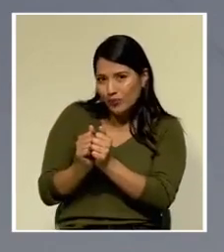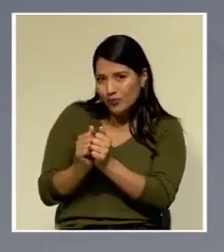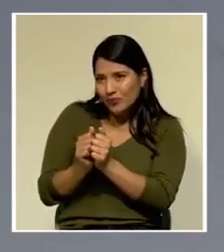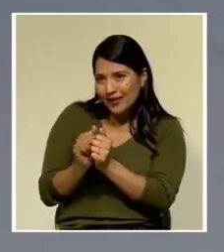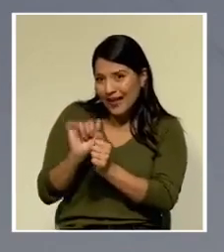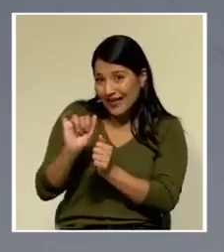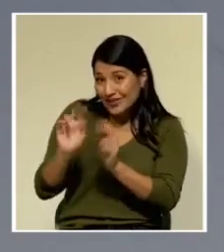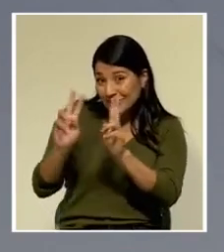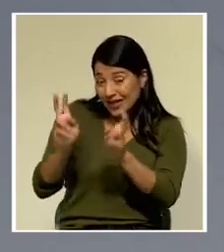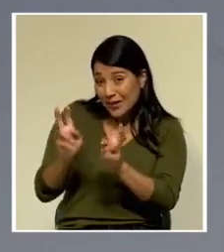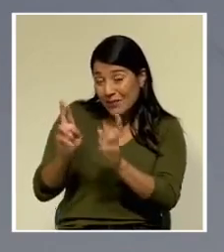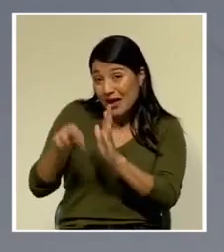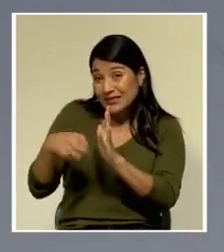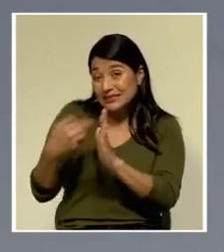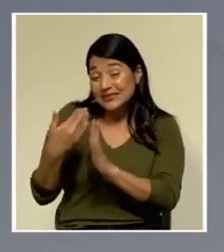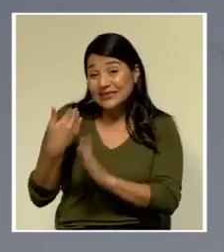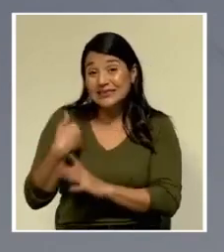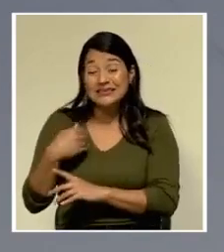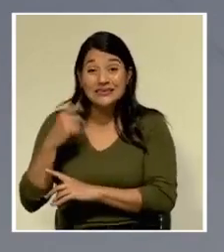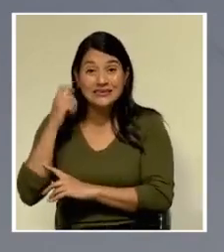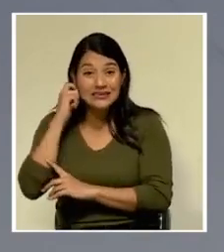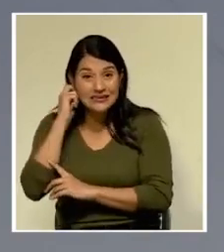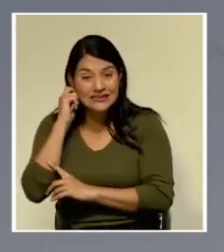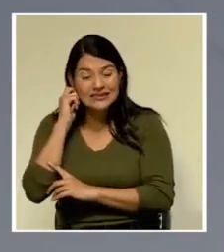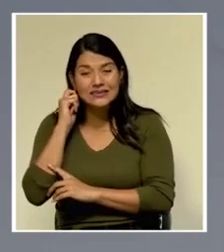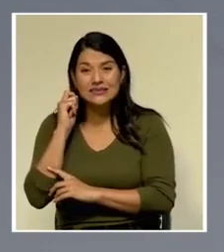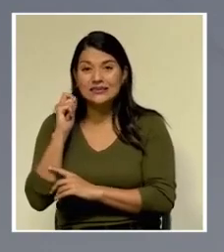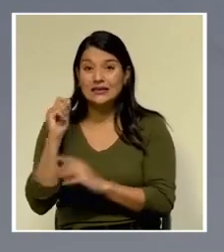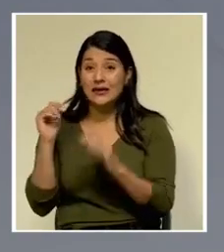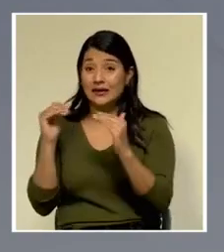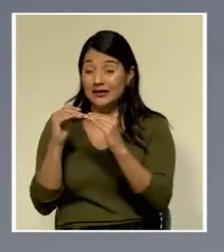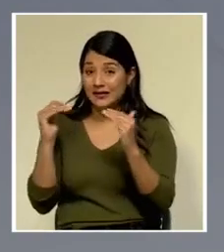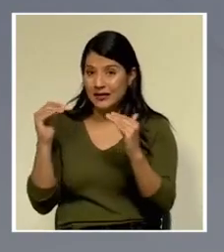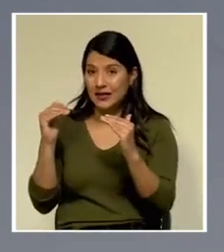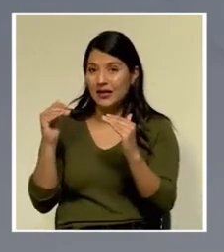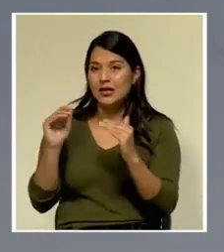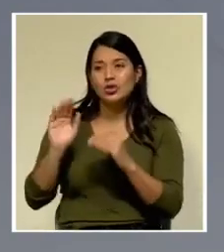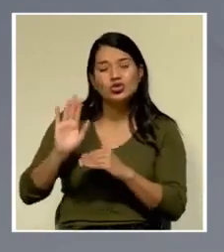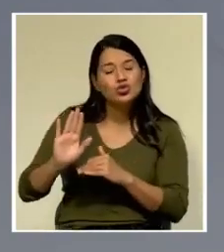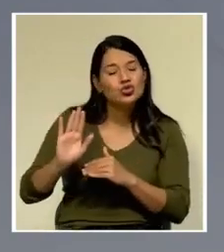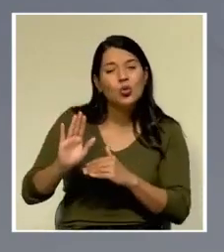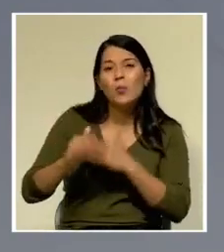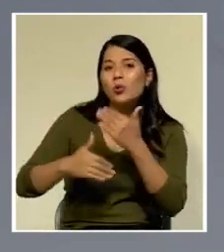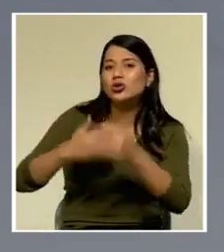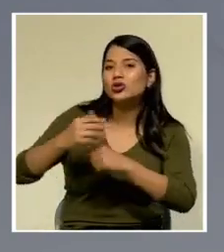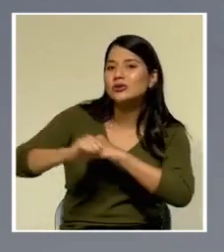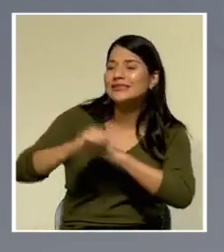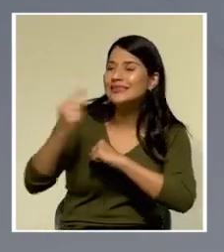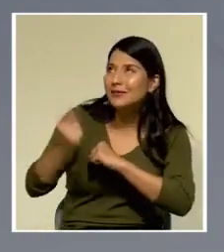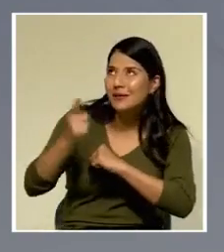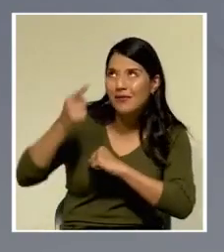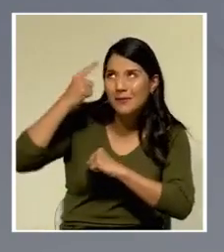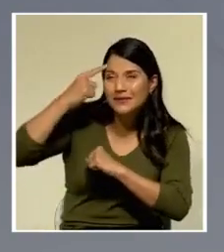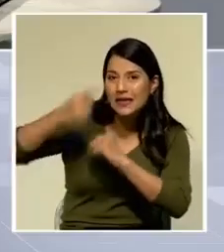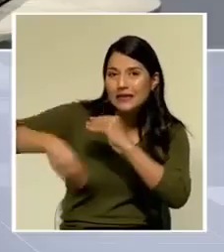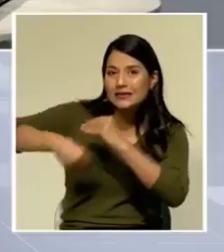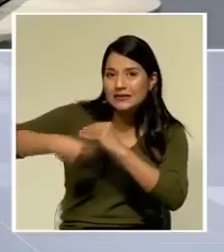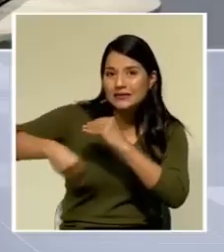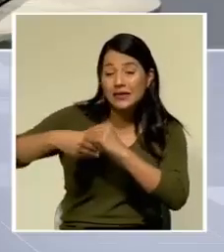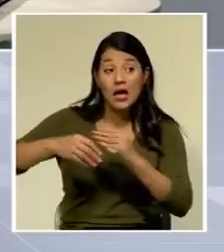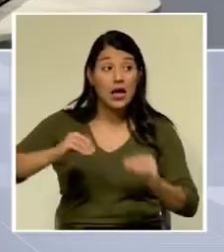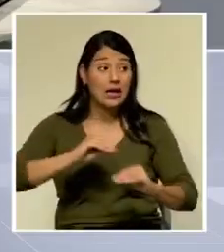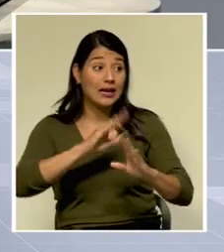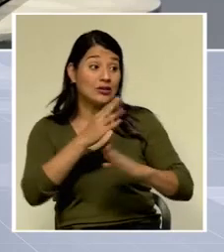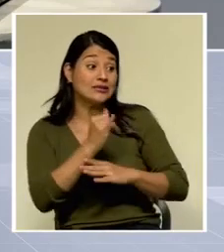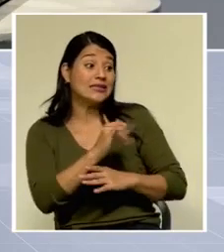contrario. La estrategia de campaña siempre tiene que ser sumar y siempre tiene que ser abrir esas puertas. Claro, pero si escoge unos